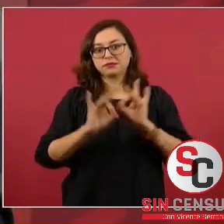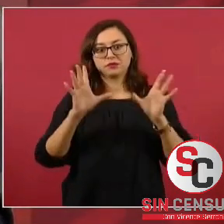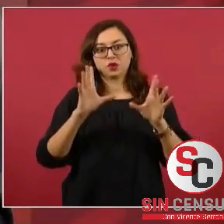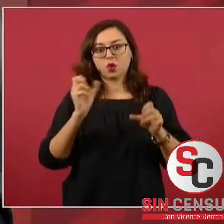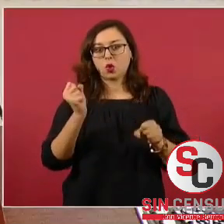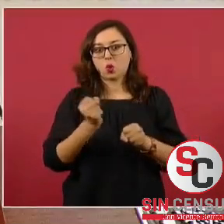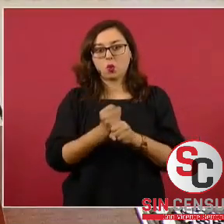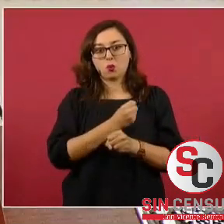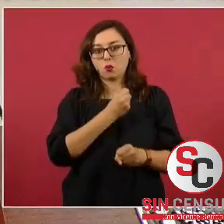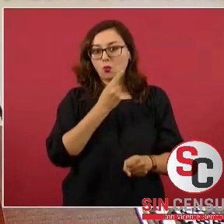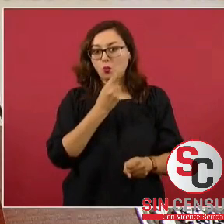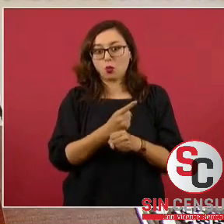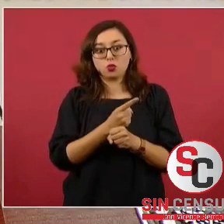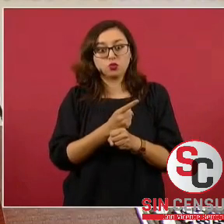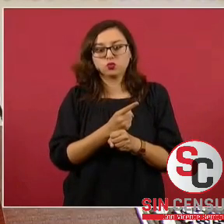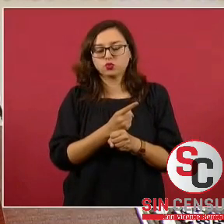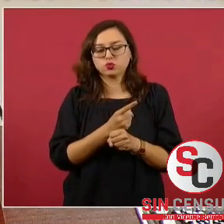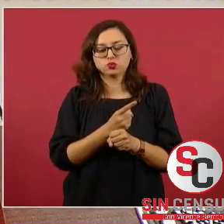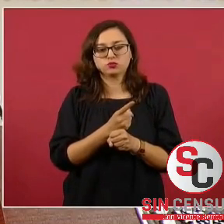son de esas cosas que